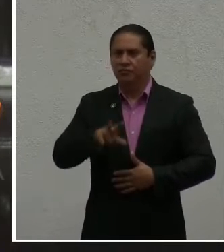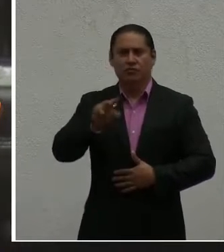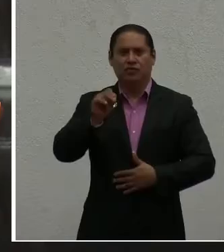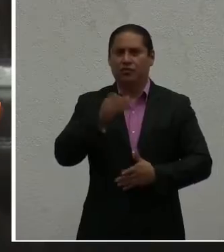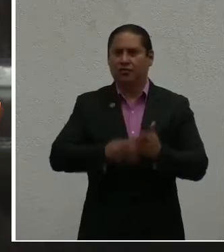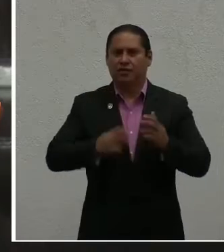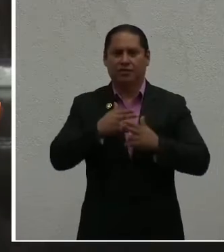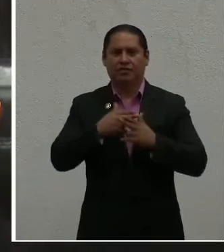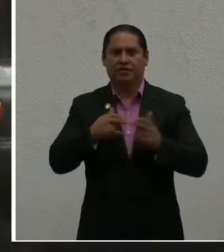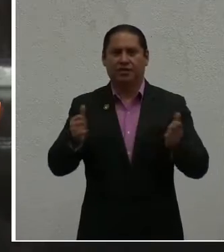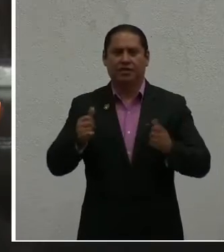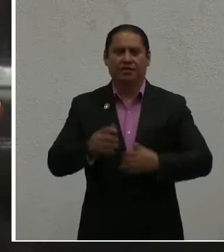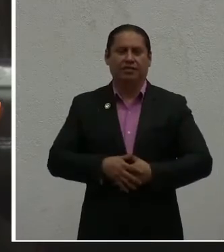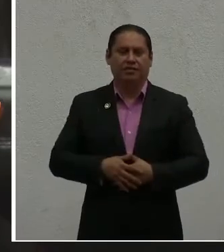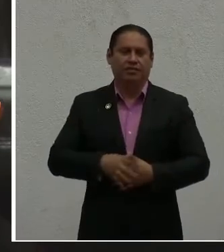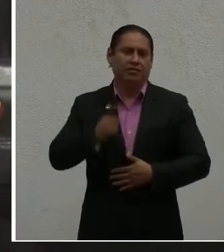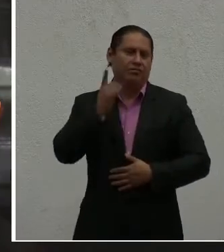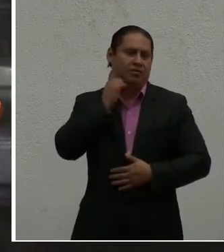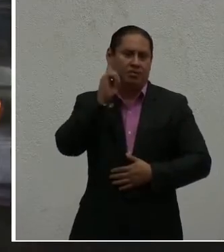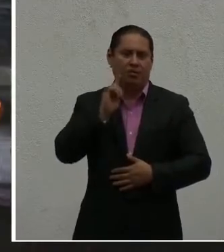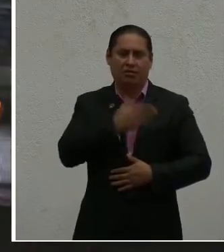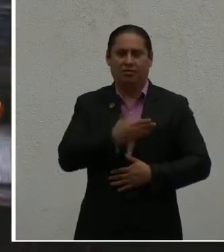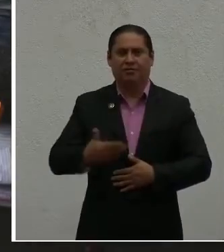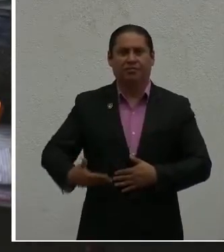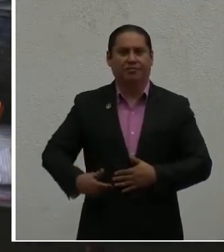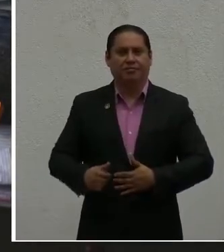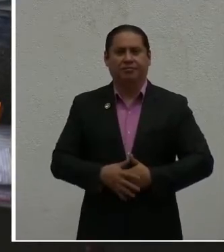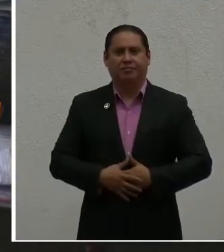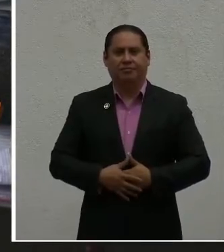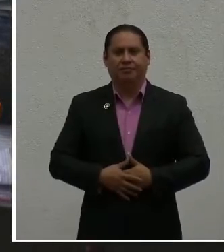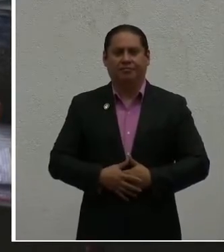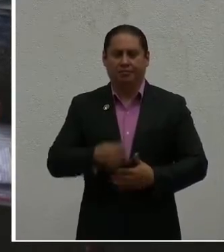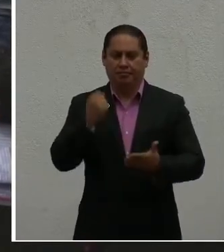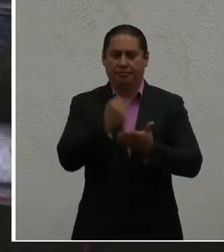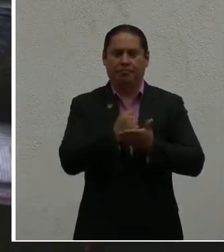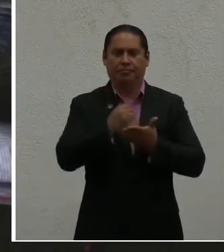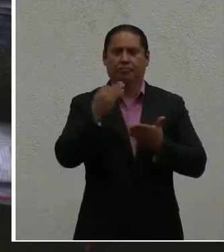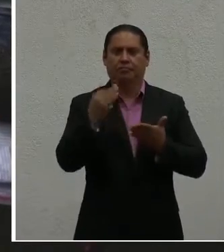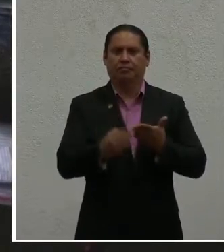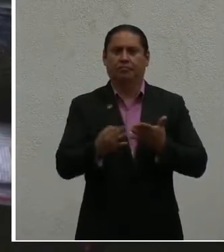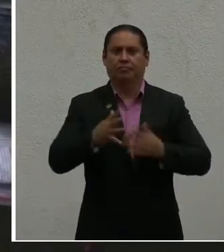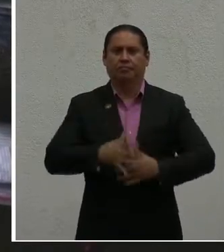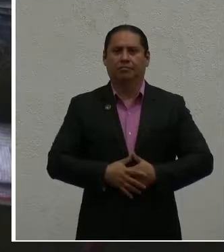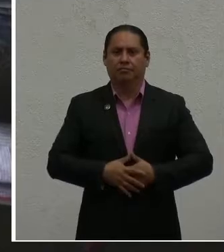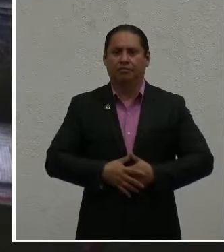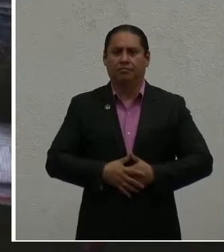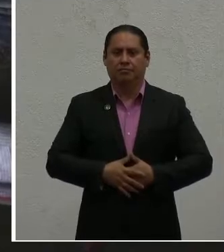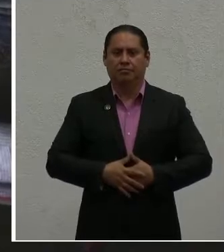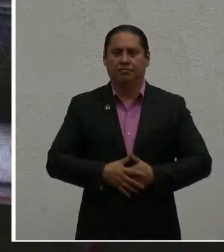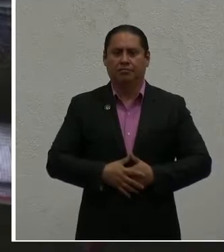ningún legislador por emitir su voto, diputada presidenta. Aprobado por unanimidad.